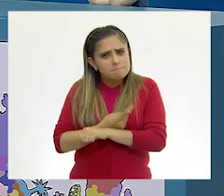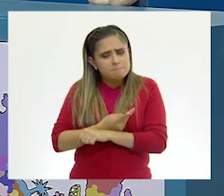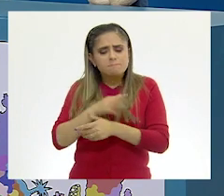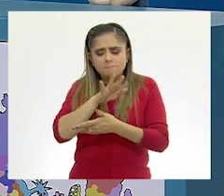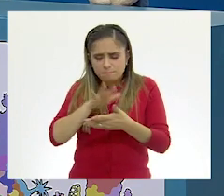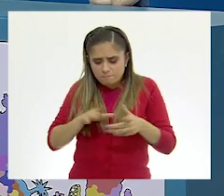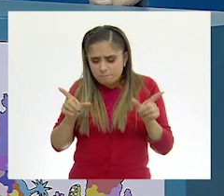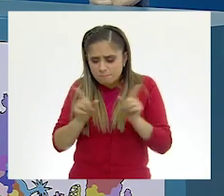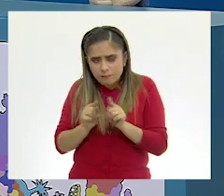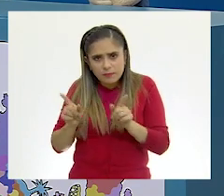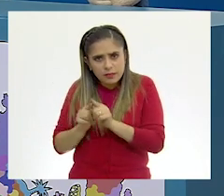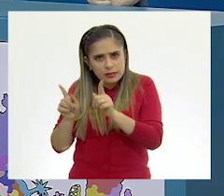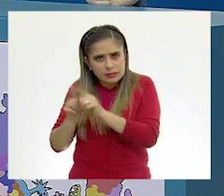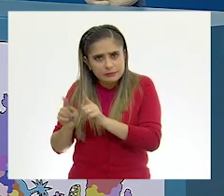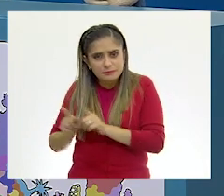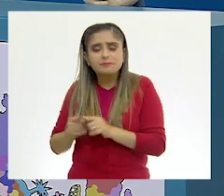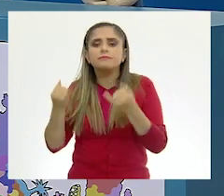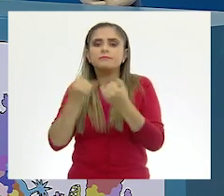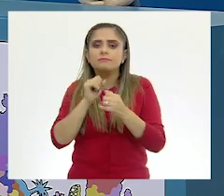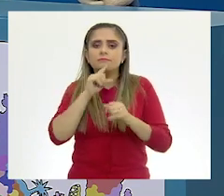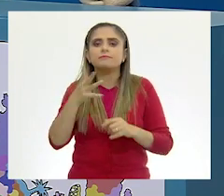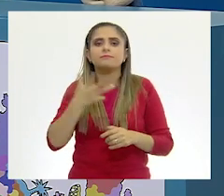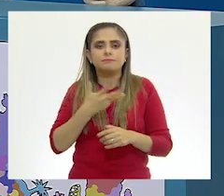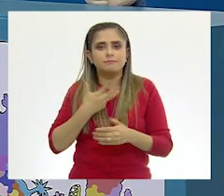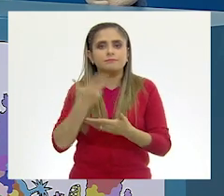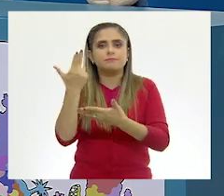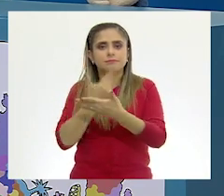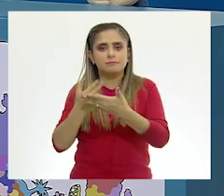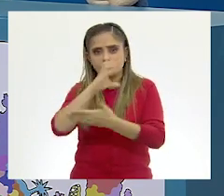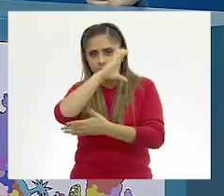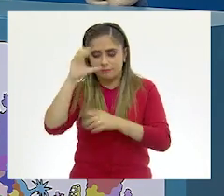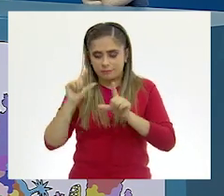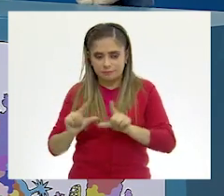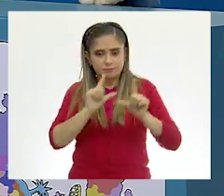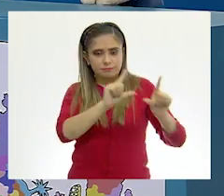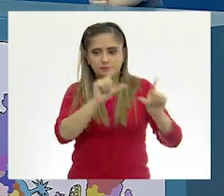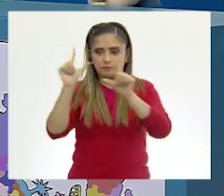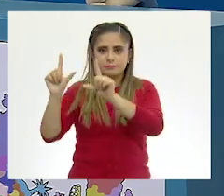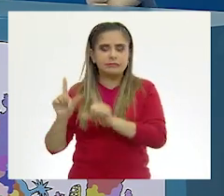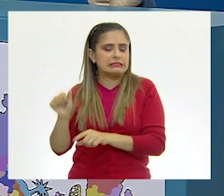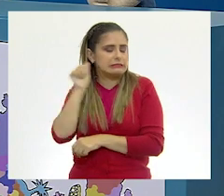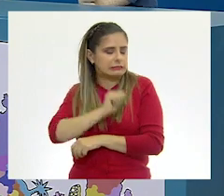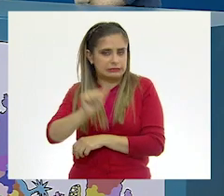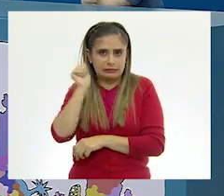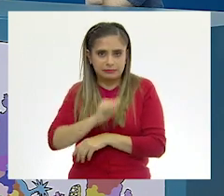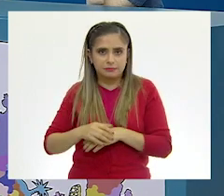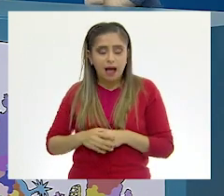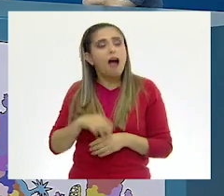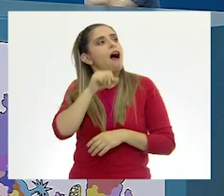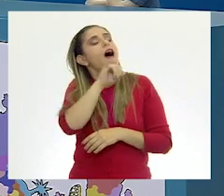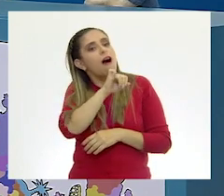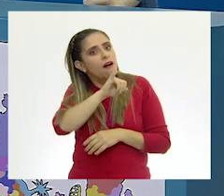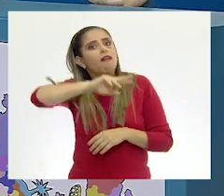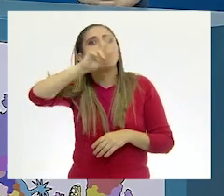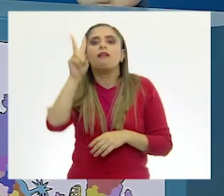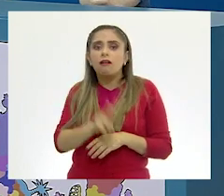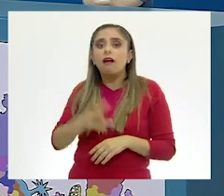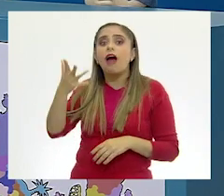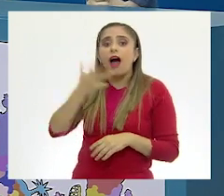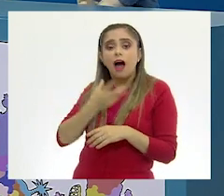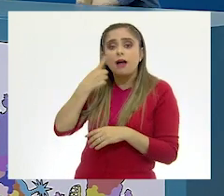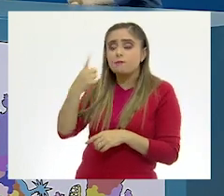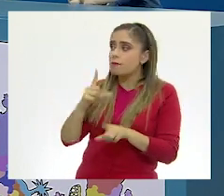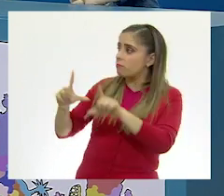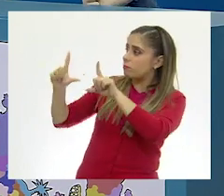y no faltan las ilustraciones para acompañar el texto. Uy, sí. Y de hecho, tenemos una imagen